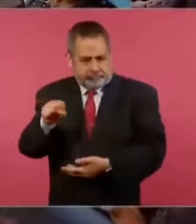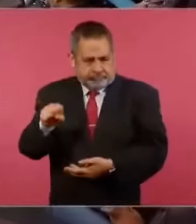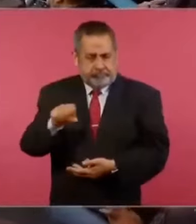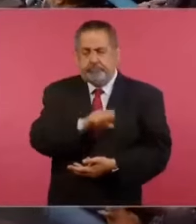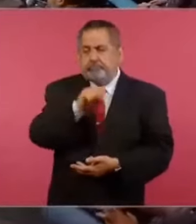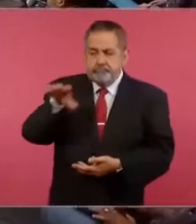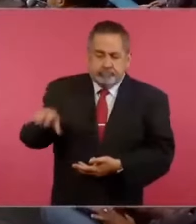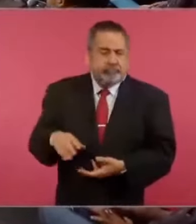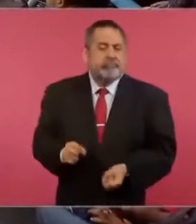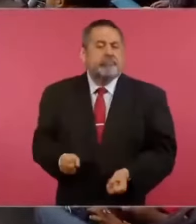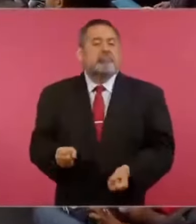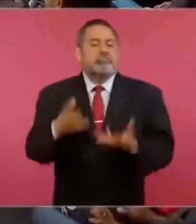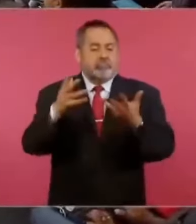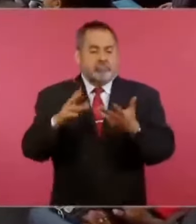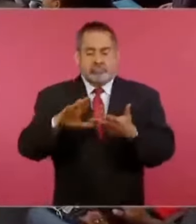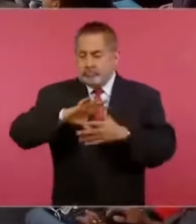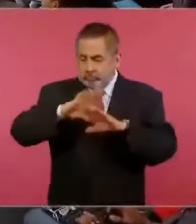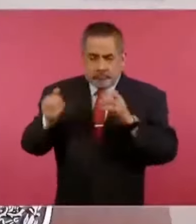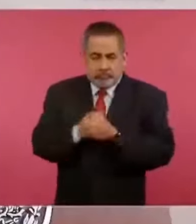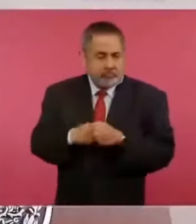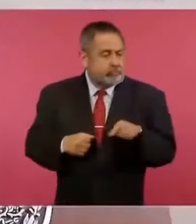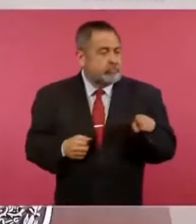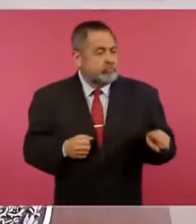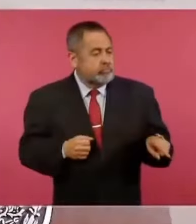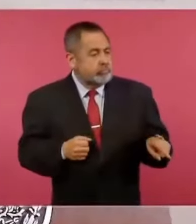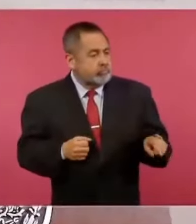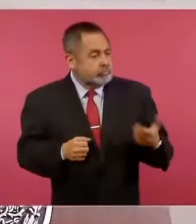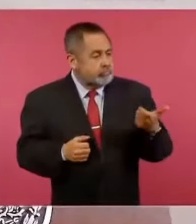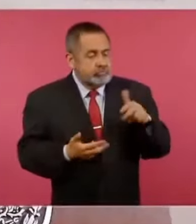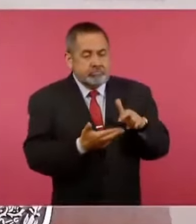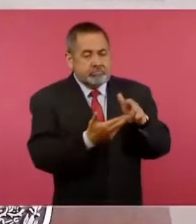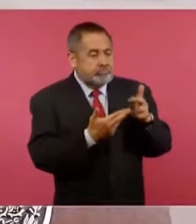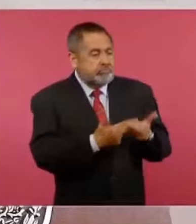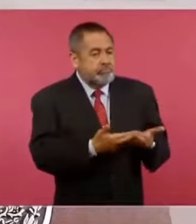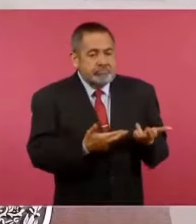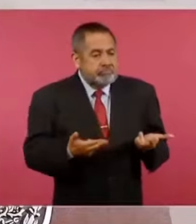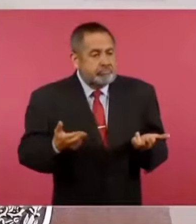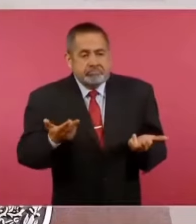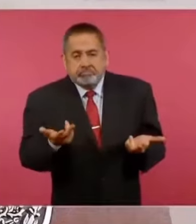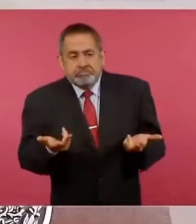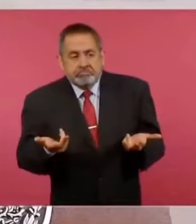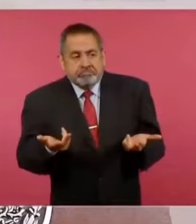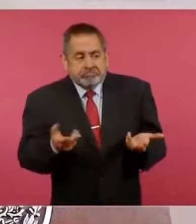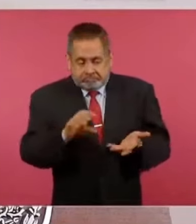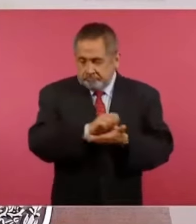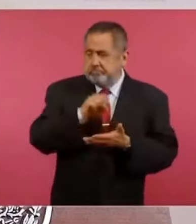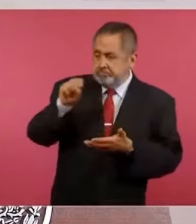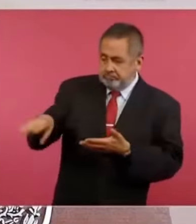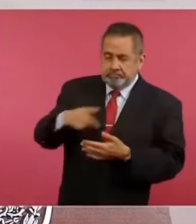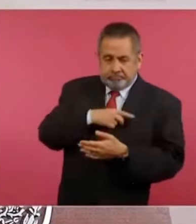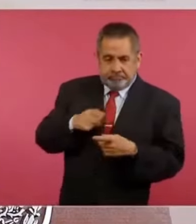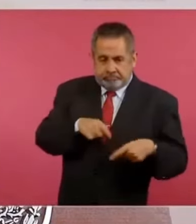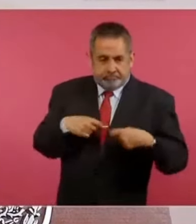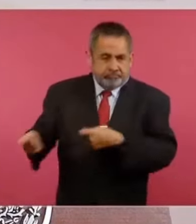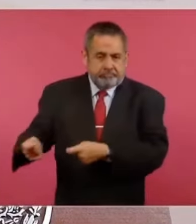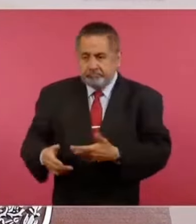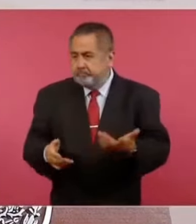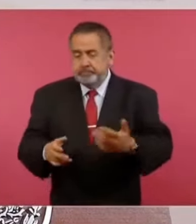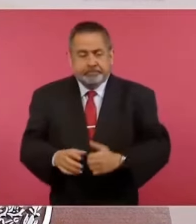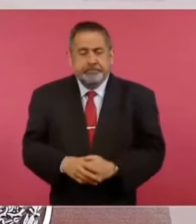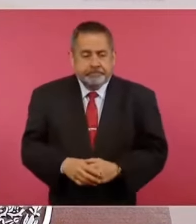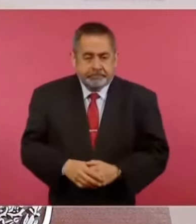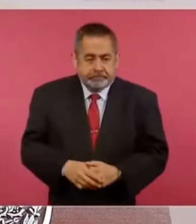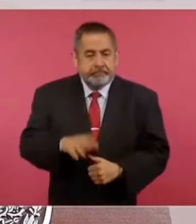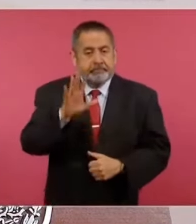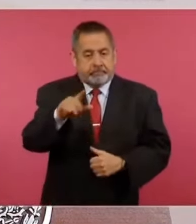de cuántas cuentas inactivas y no reclamadas tenía cada Afore y cuánto habían regresado. Ahora,